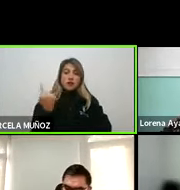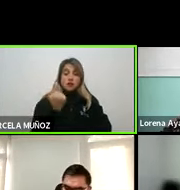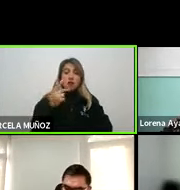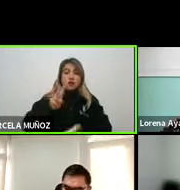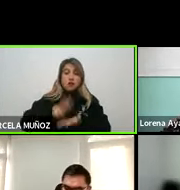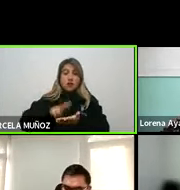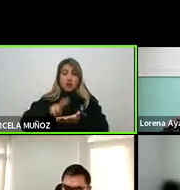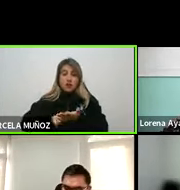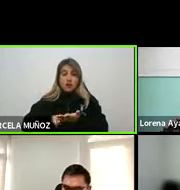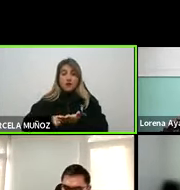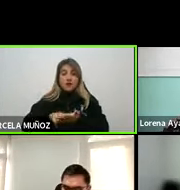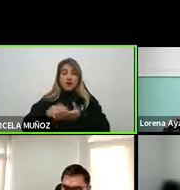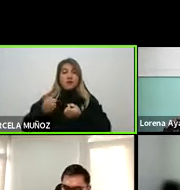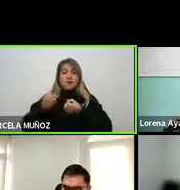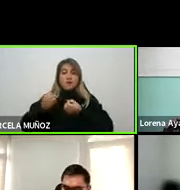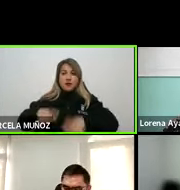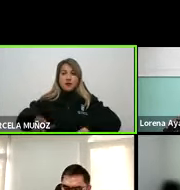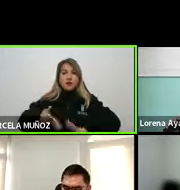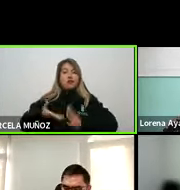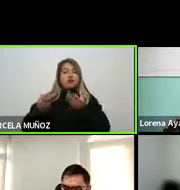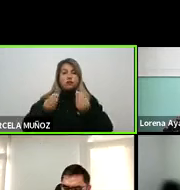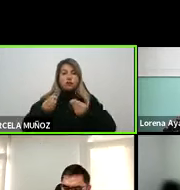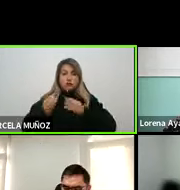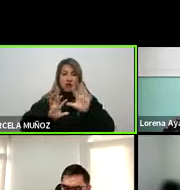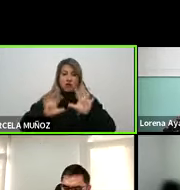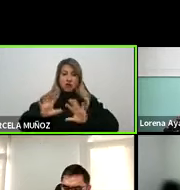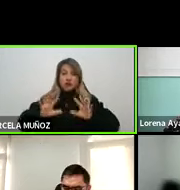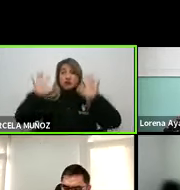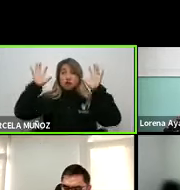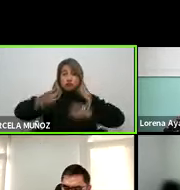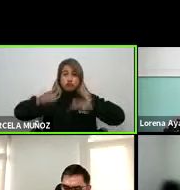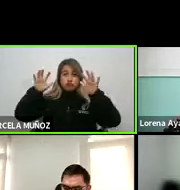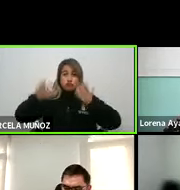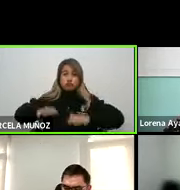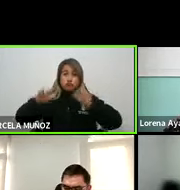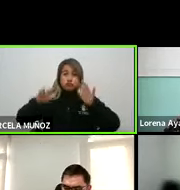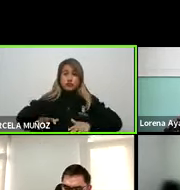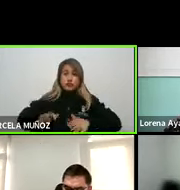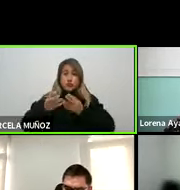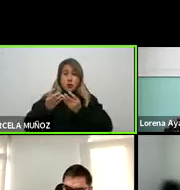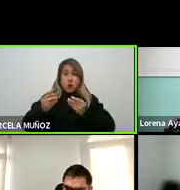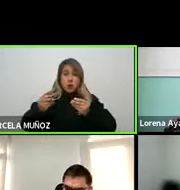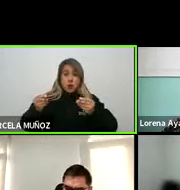perdieron muchas de sus cosas y